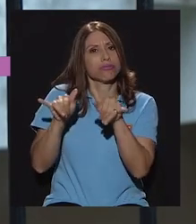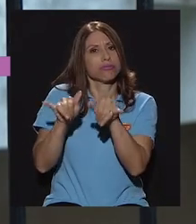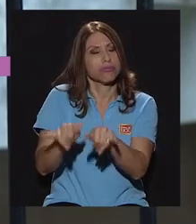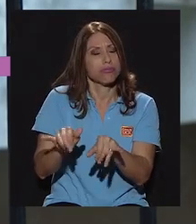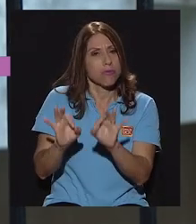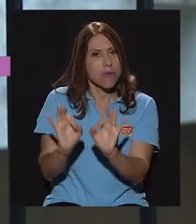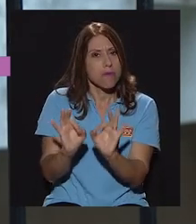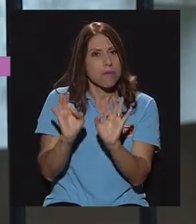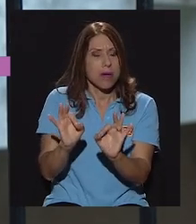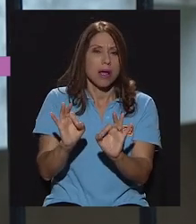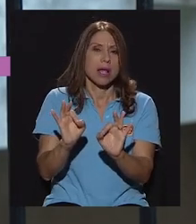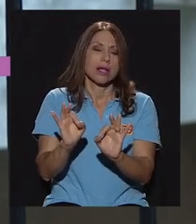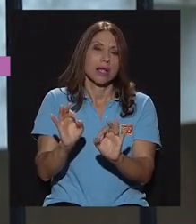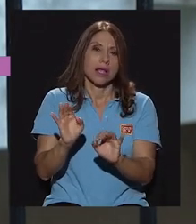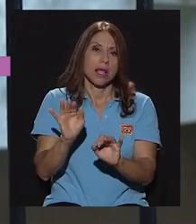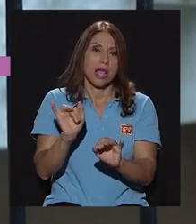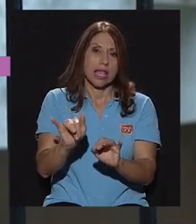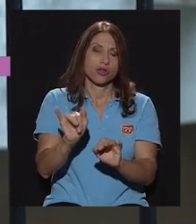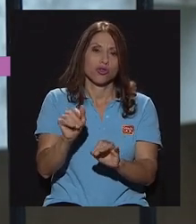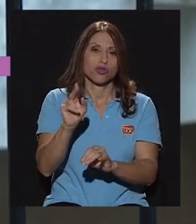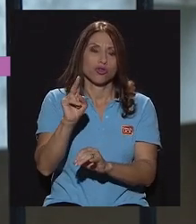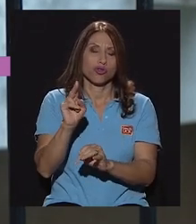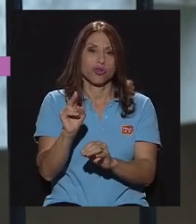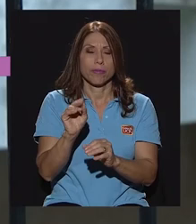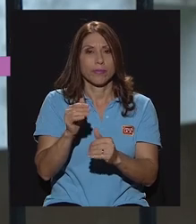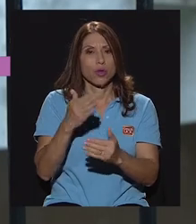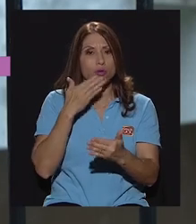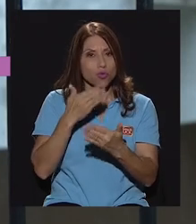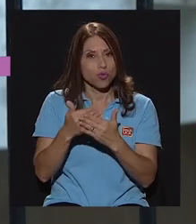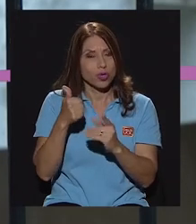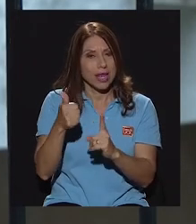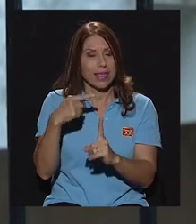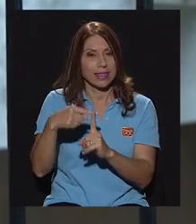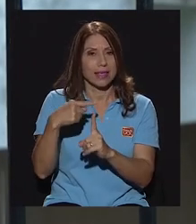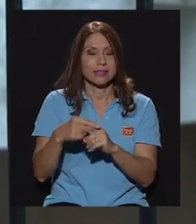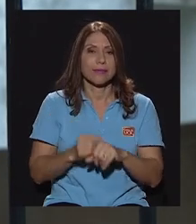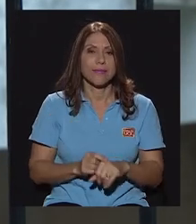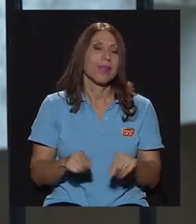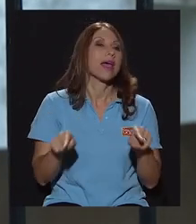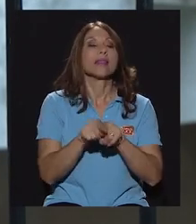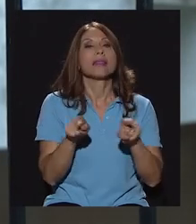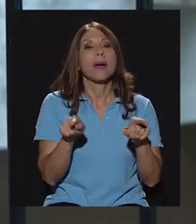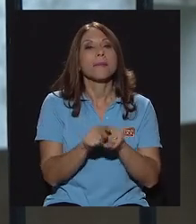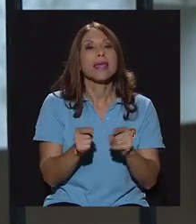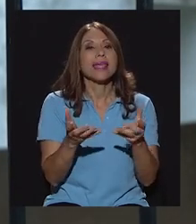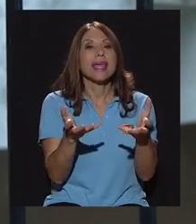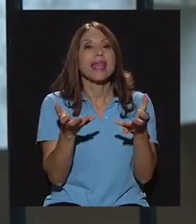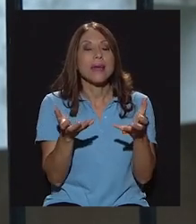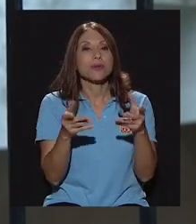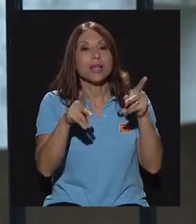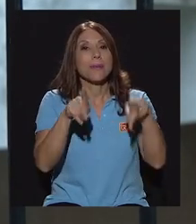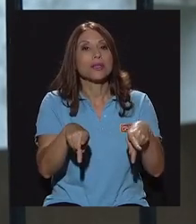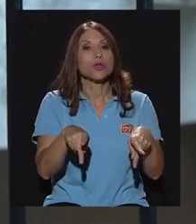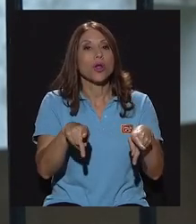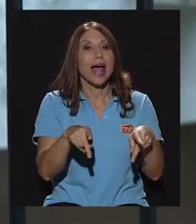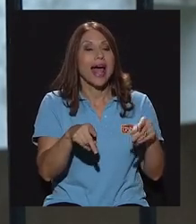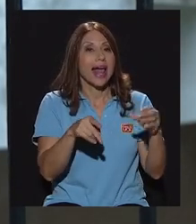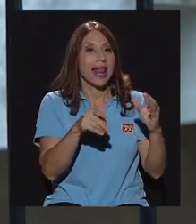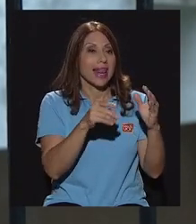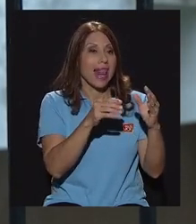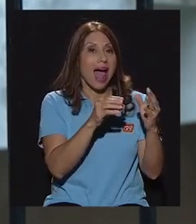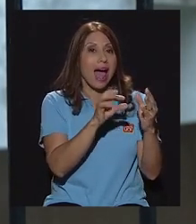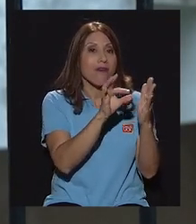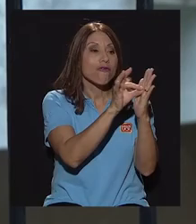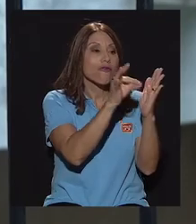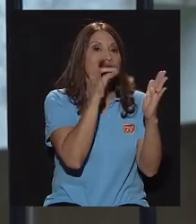conserven intacto la naturaleza de estos nutrientes. También vamos a querer que se coman la fruta y que no se